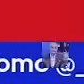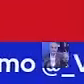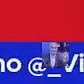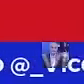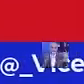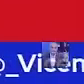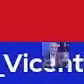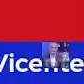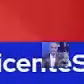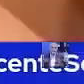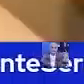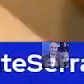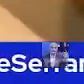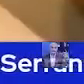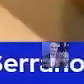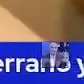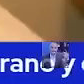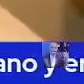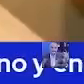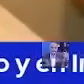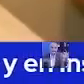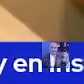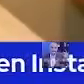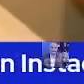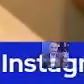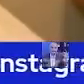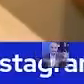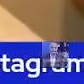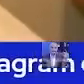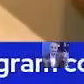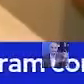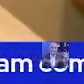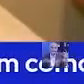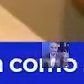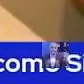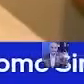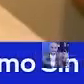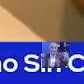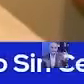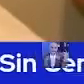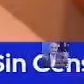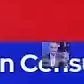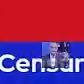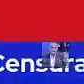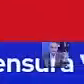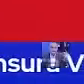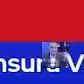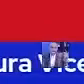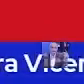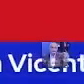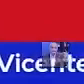se confirme al 100%. Ayer autoridades